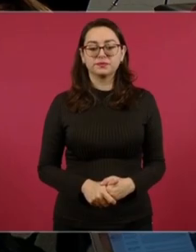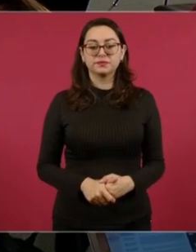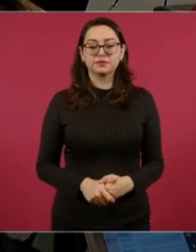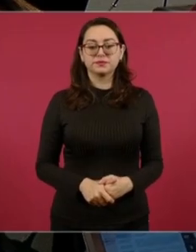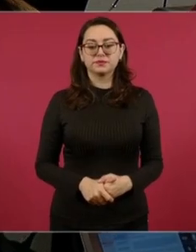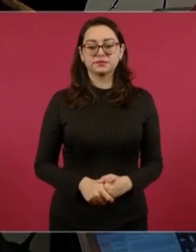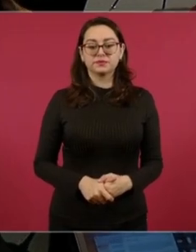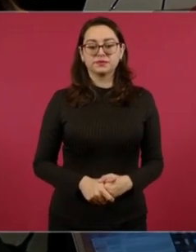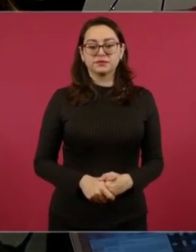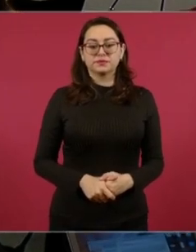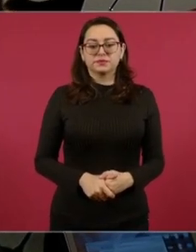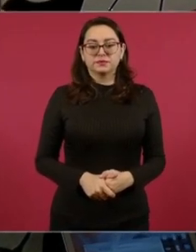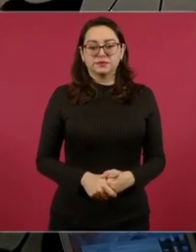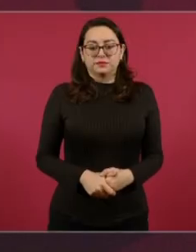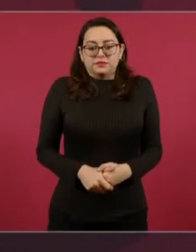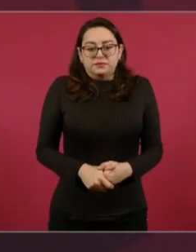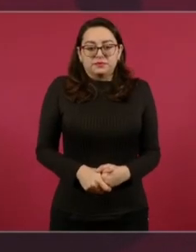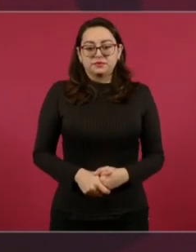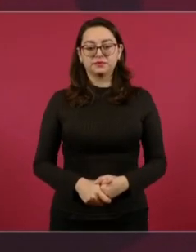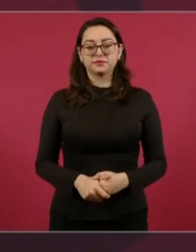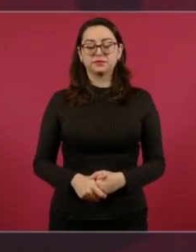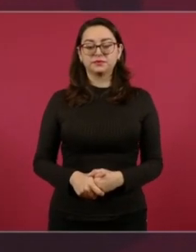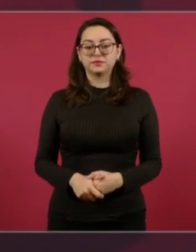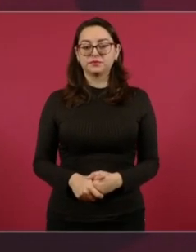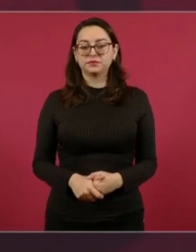Y no tiene que ver con lo de